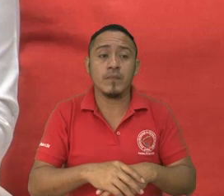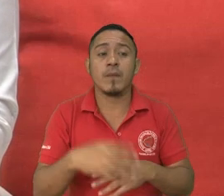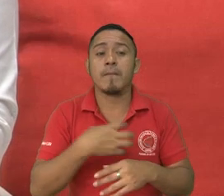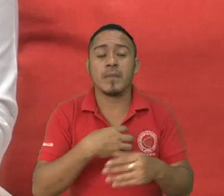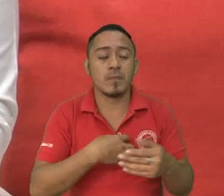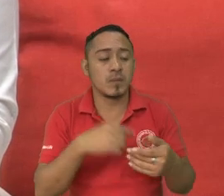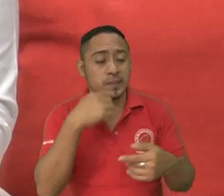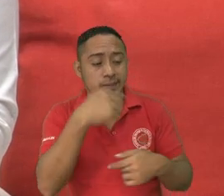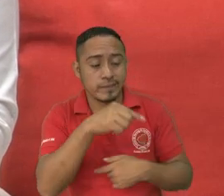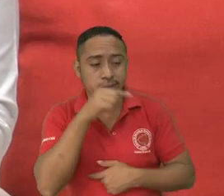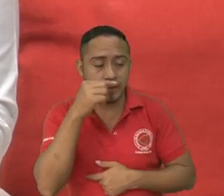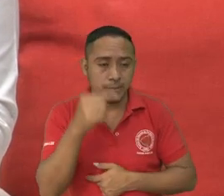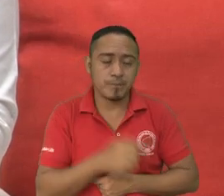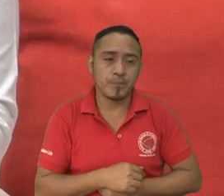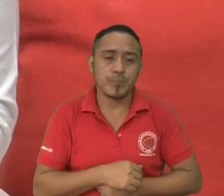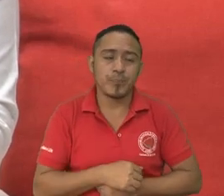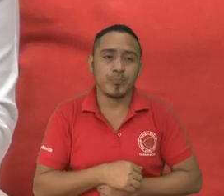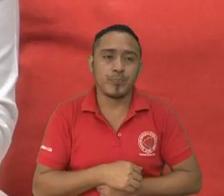etiquetan y les dicen